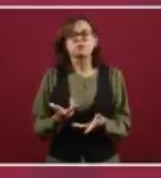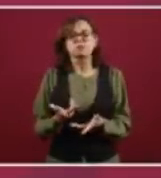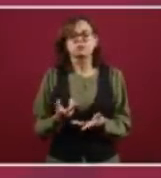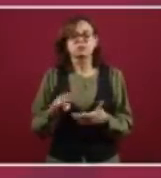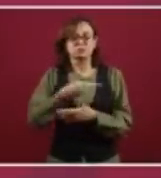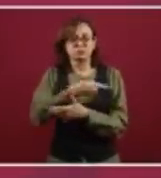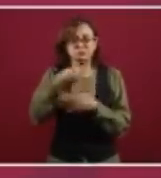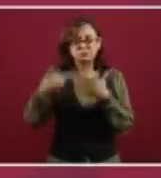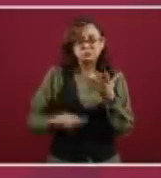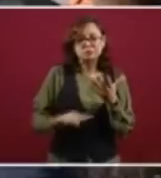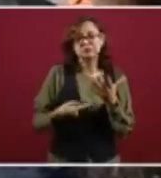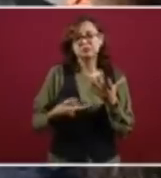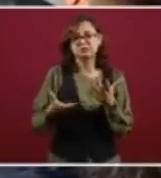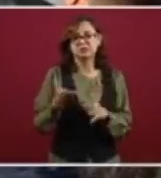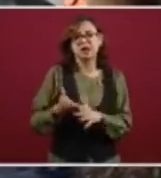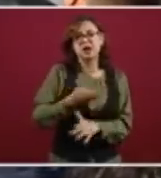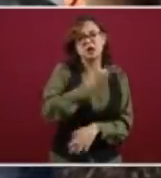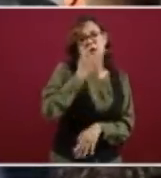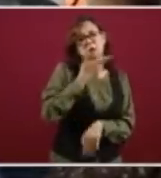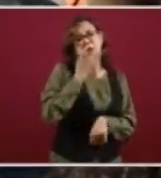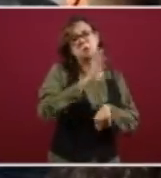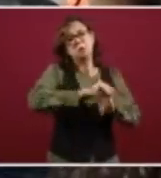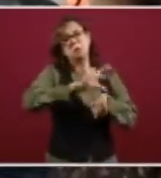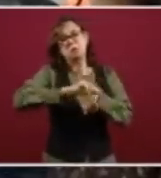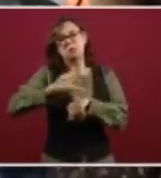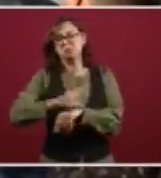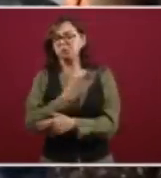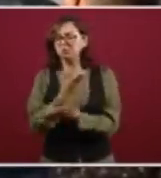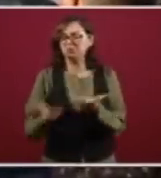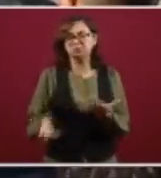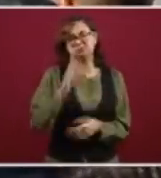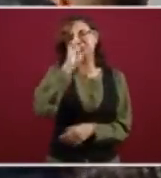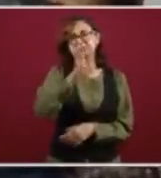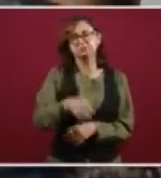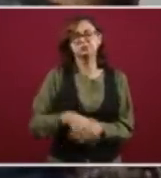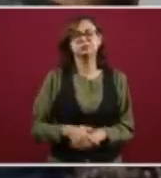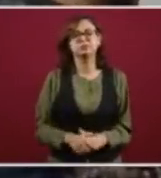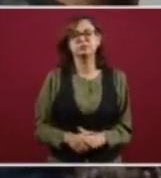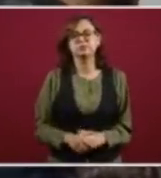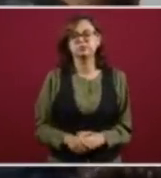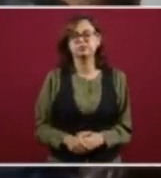permitir estas prácticas. Eso es lo que puedo comentar.